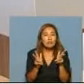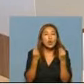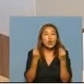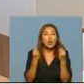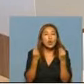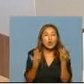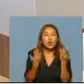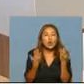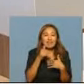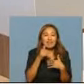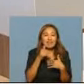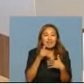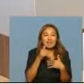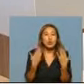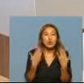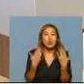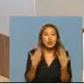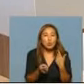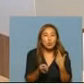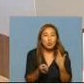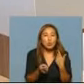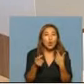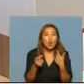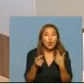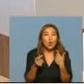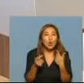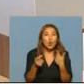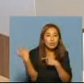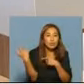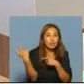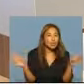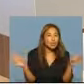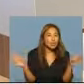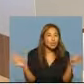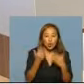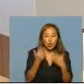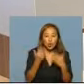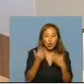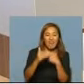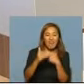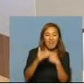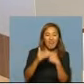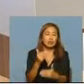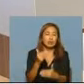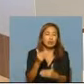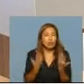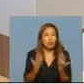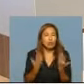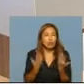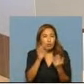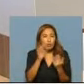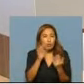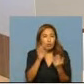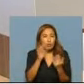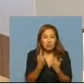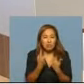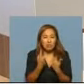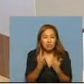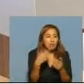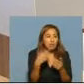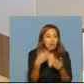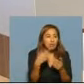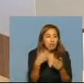entender? ¿Cómo debemos procurar entre todos que esto vaya para adelante y no sea solamente para una la